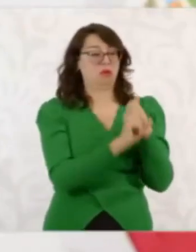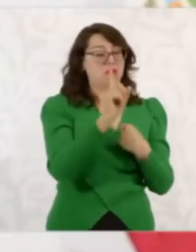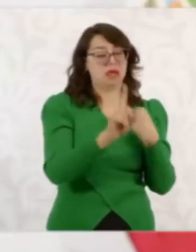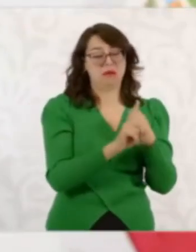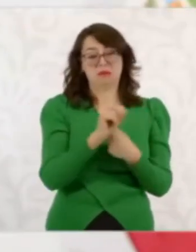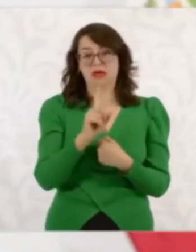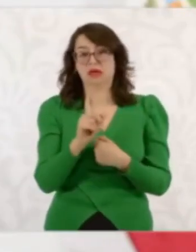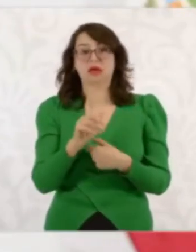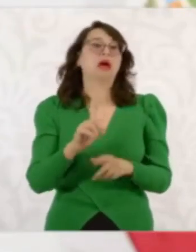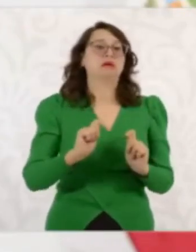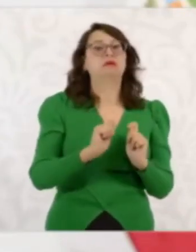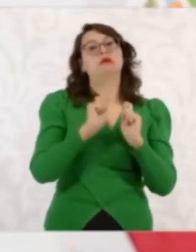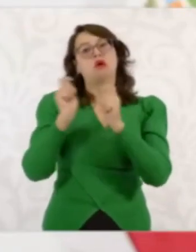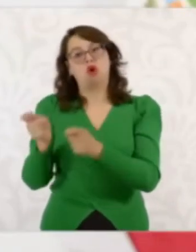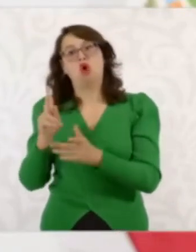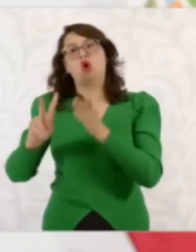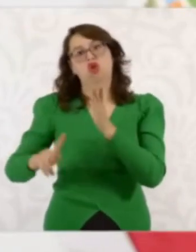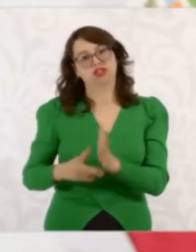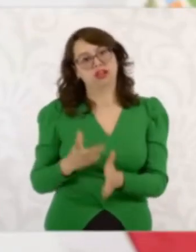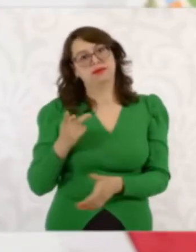Peña.